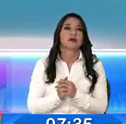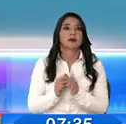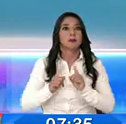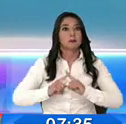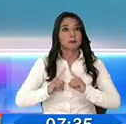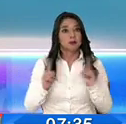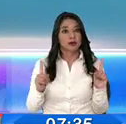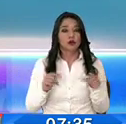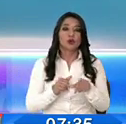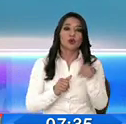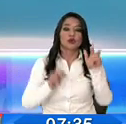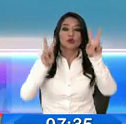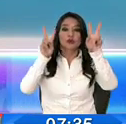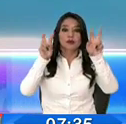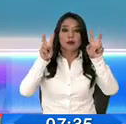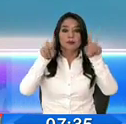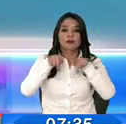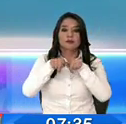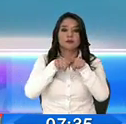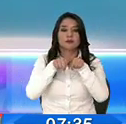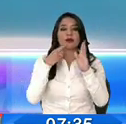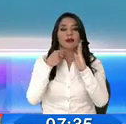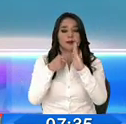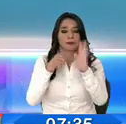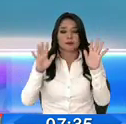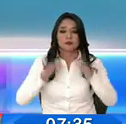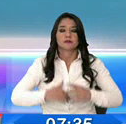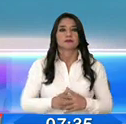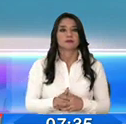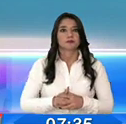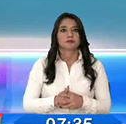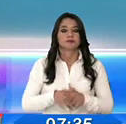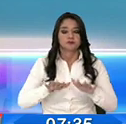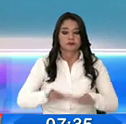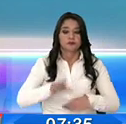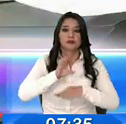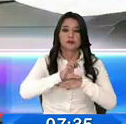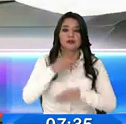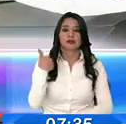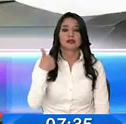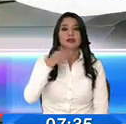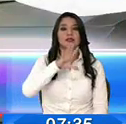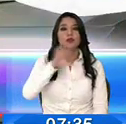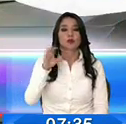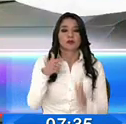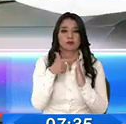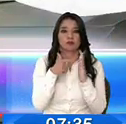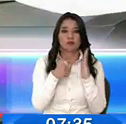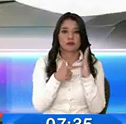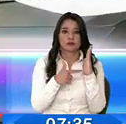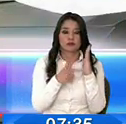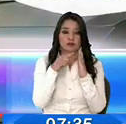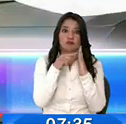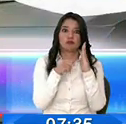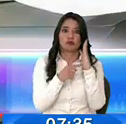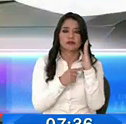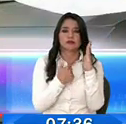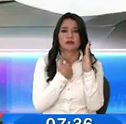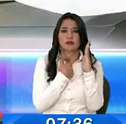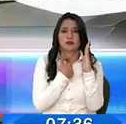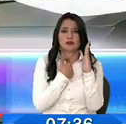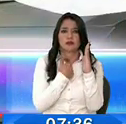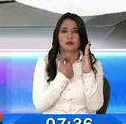queremos que en otras cosas la competitividad es decir por ejemplo nosotros tenemos más de 50 tasas y las tasas nos matan porque